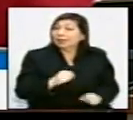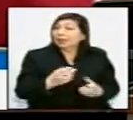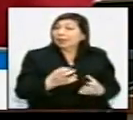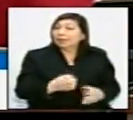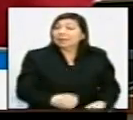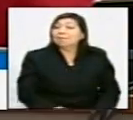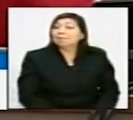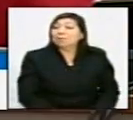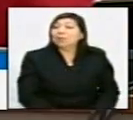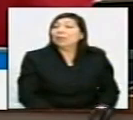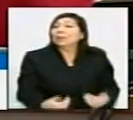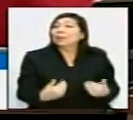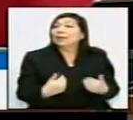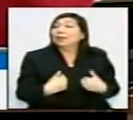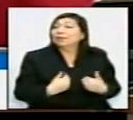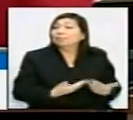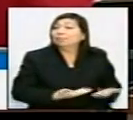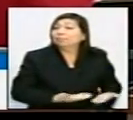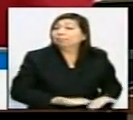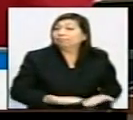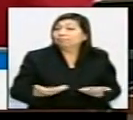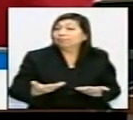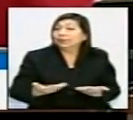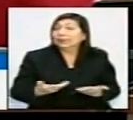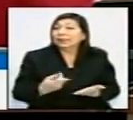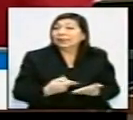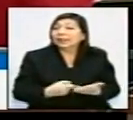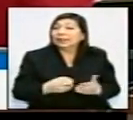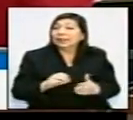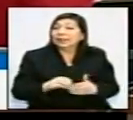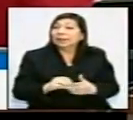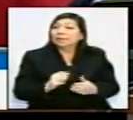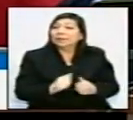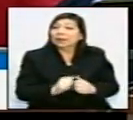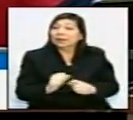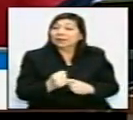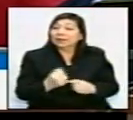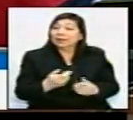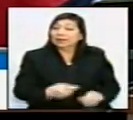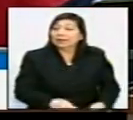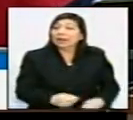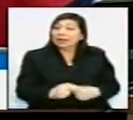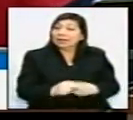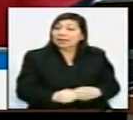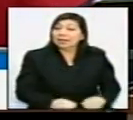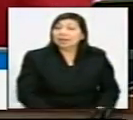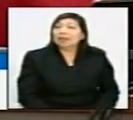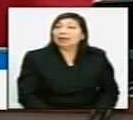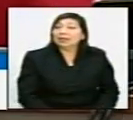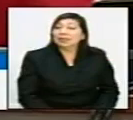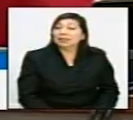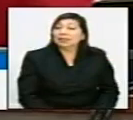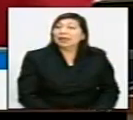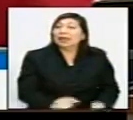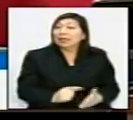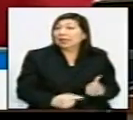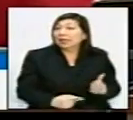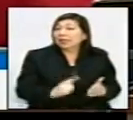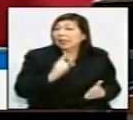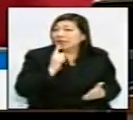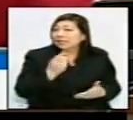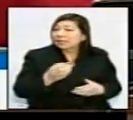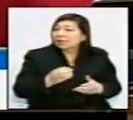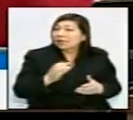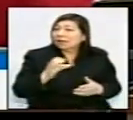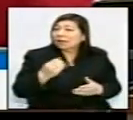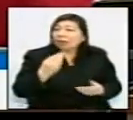también que tenemos que llevar adelante lo que estamos implementando, que es el Sistema Catastral Nacional, el SICAR, que es un sistema